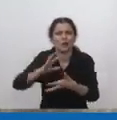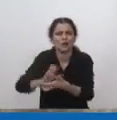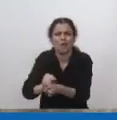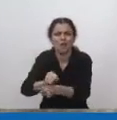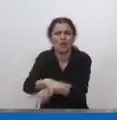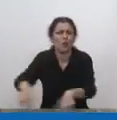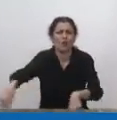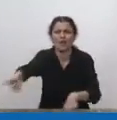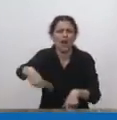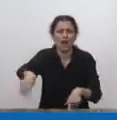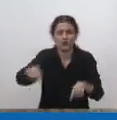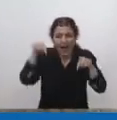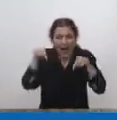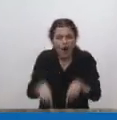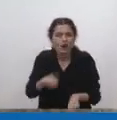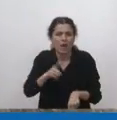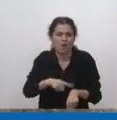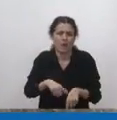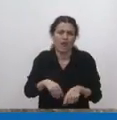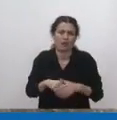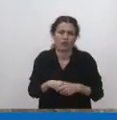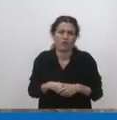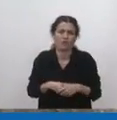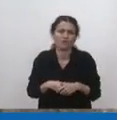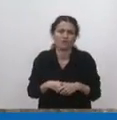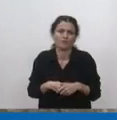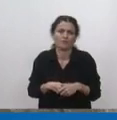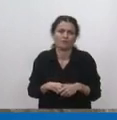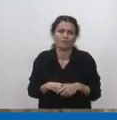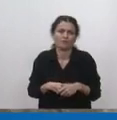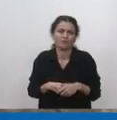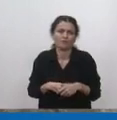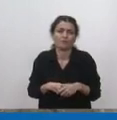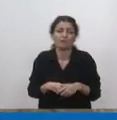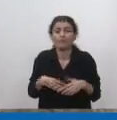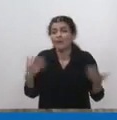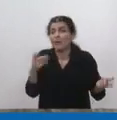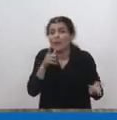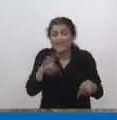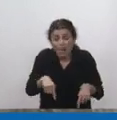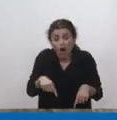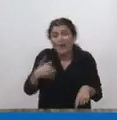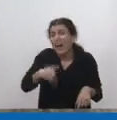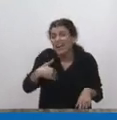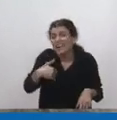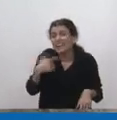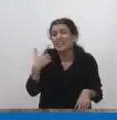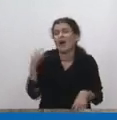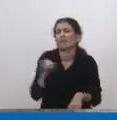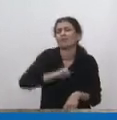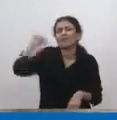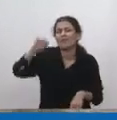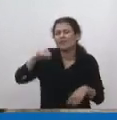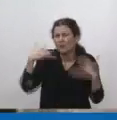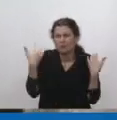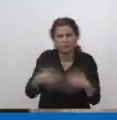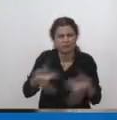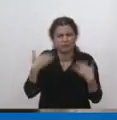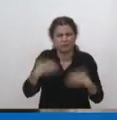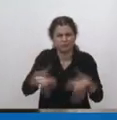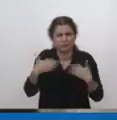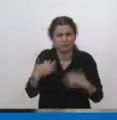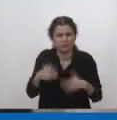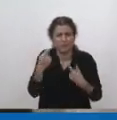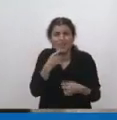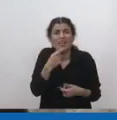Resulta ser que en este momento tenemos una inflación tremenda. Todo,